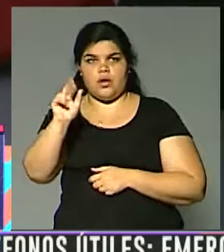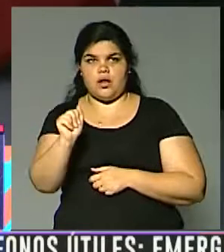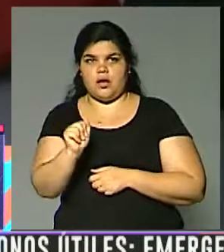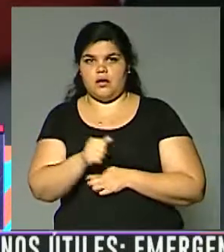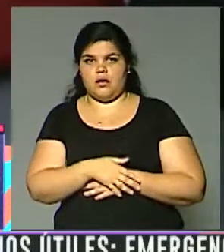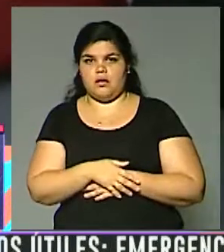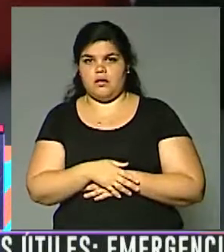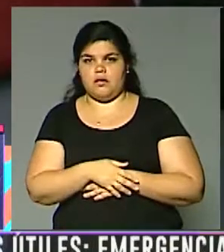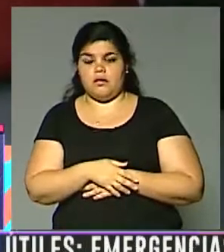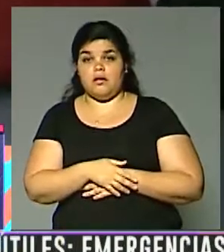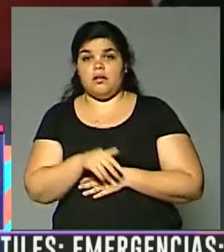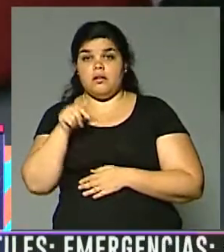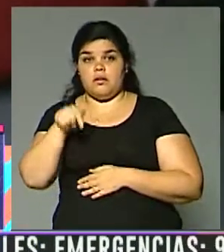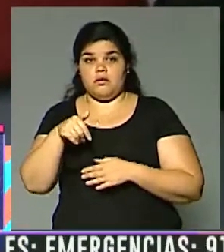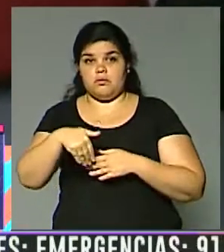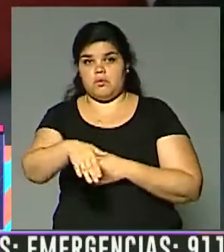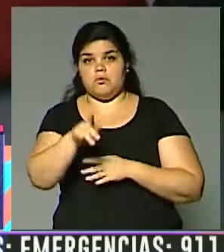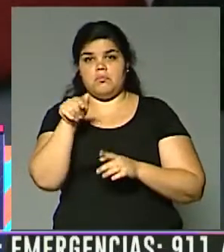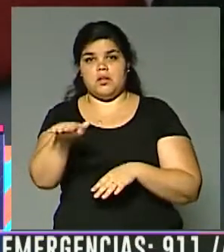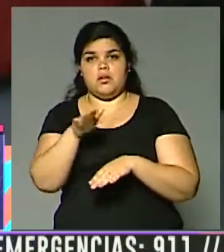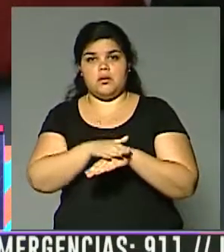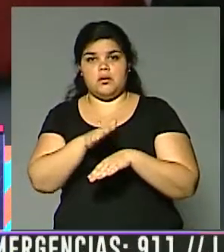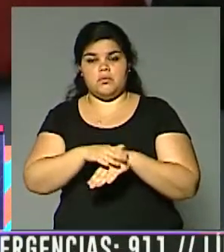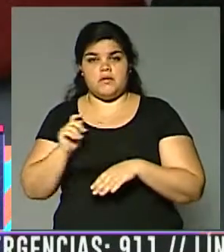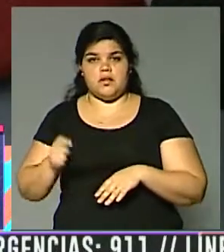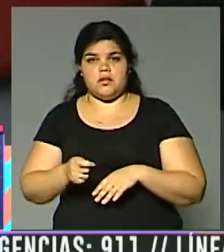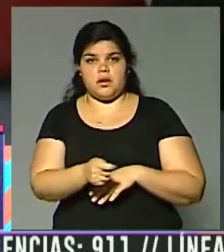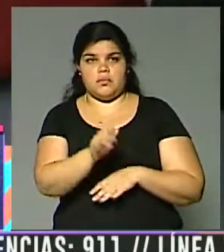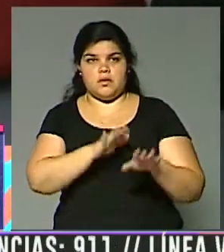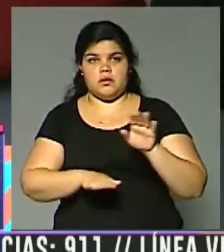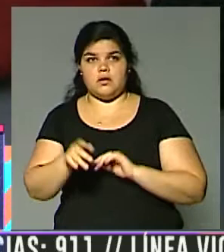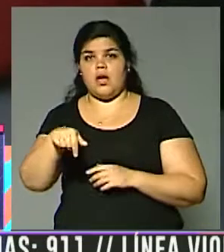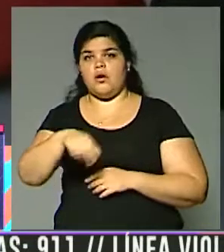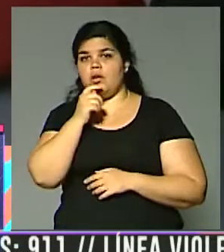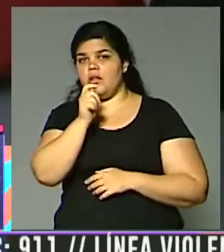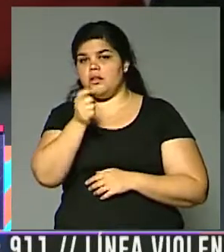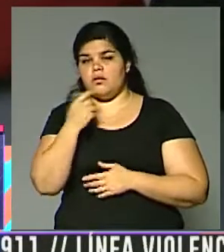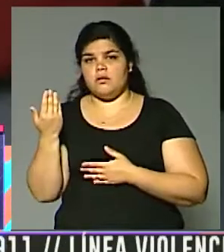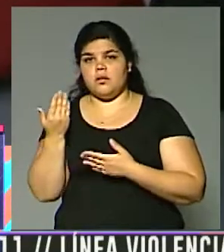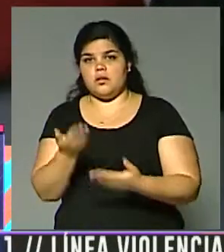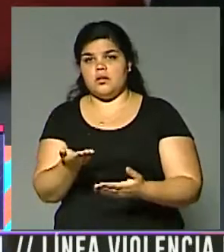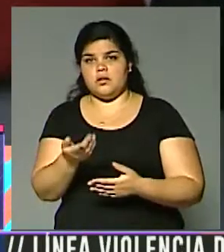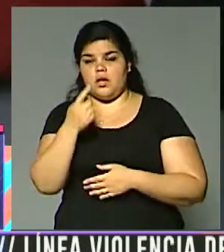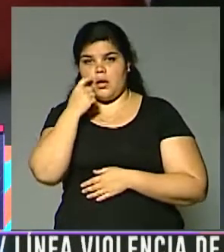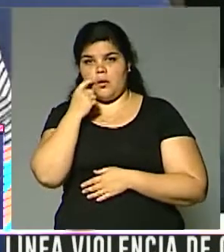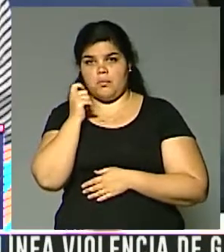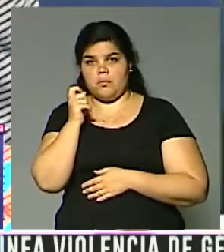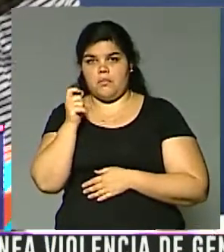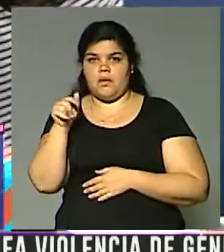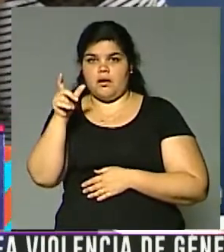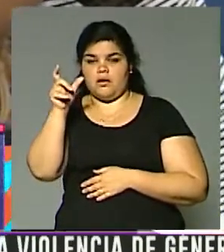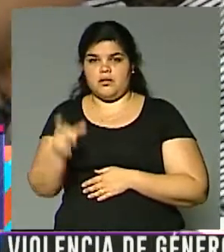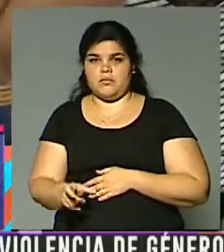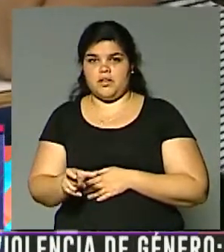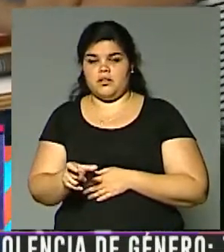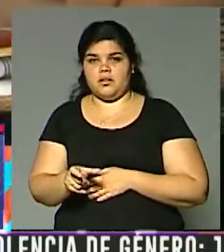quien llevó adelante dicho trámite vamos a presentar en la entrevista que le realizamos a jerónimo carolina quien profundizó